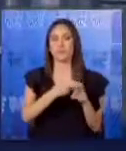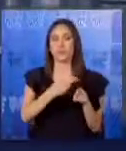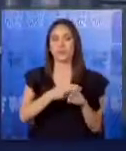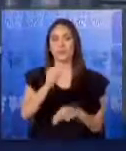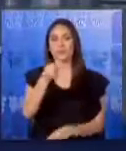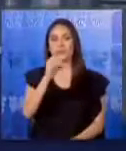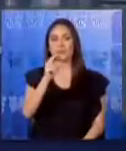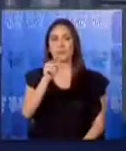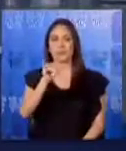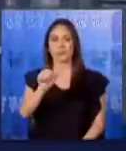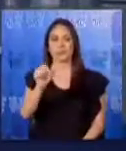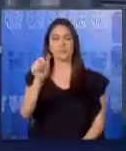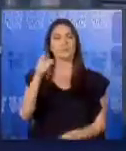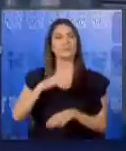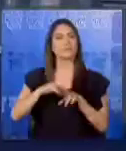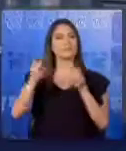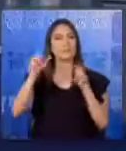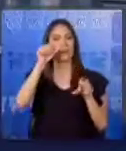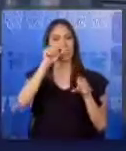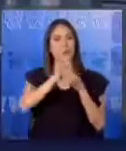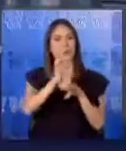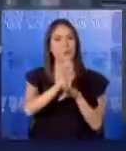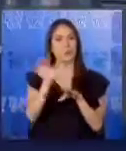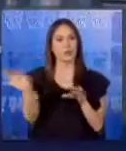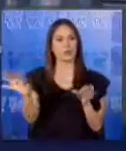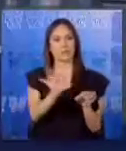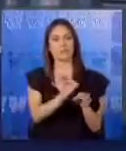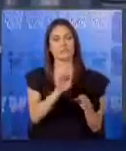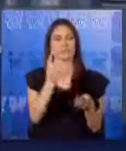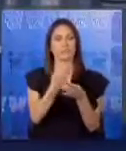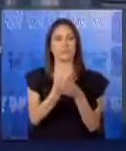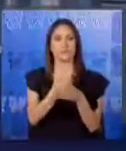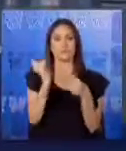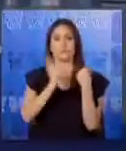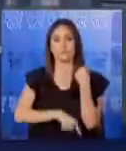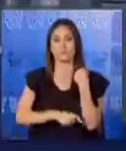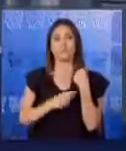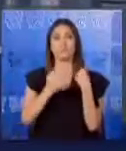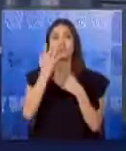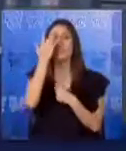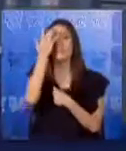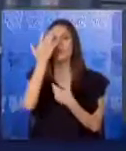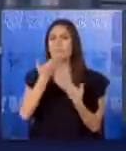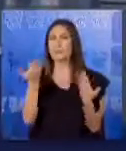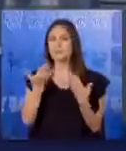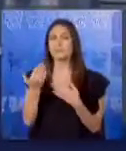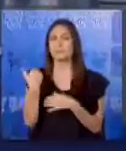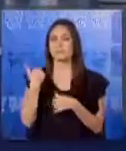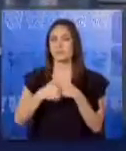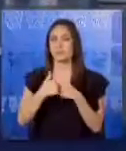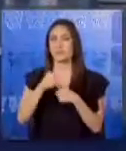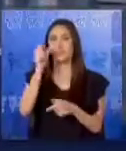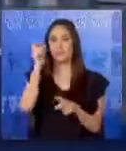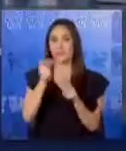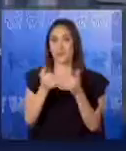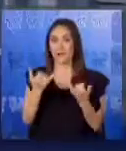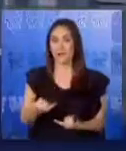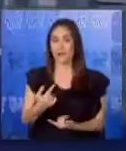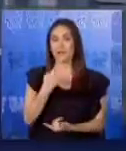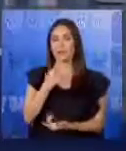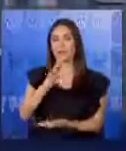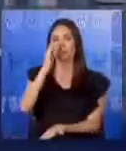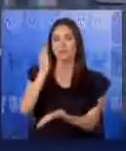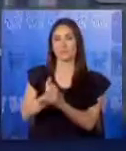el caso Petro Ecuador. Este día no se instaló la audiencia preparatoria del juicio por el supuesto cohecho. El fiscal del caso